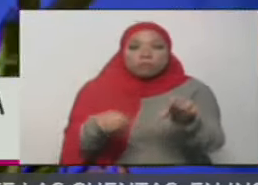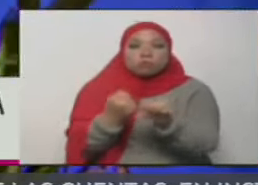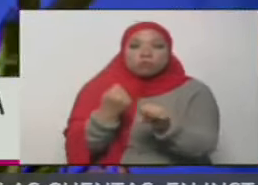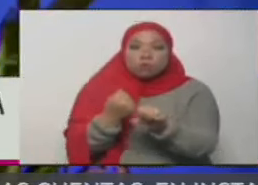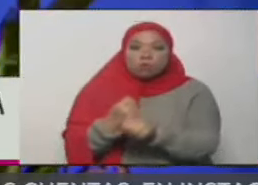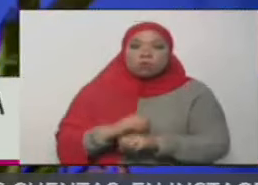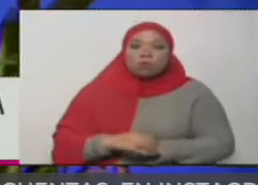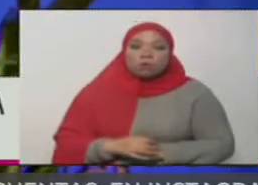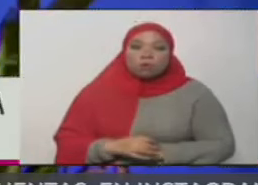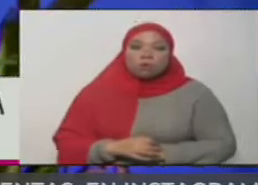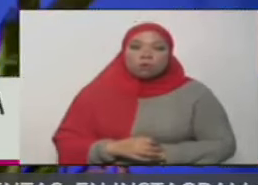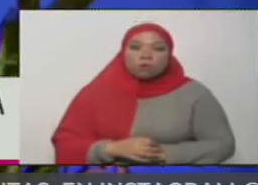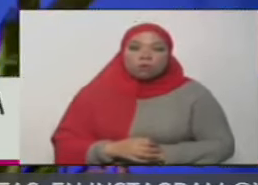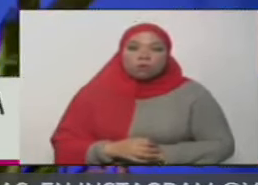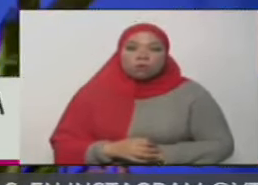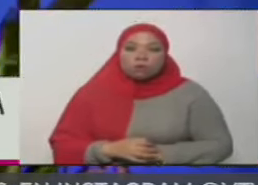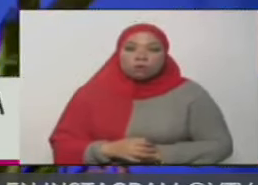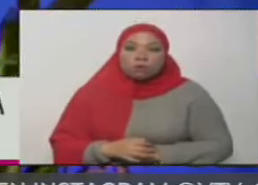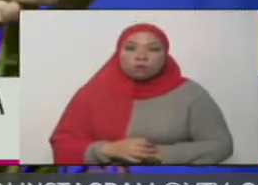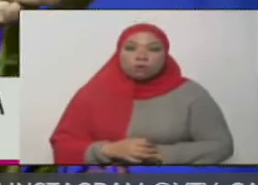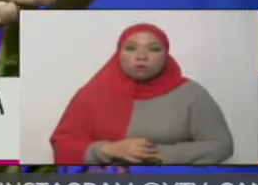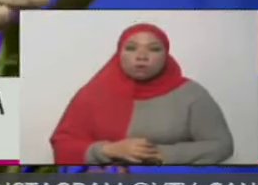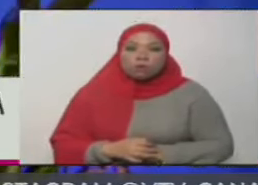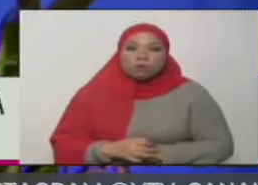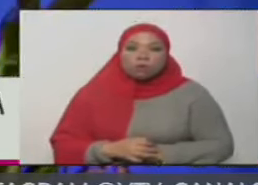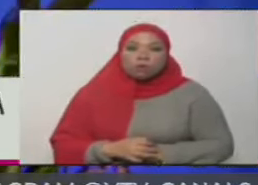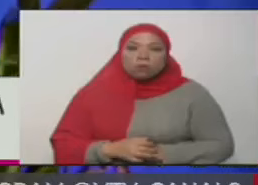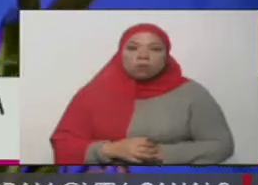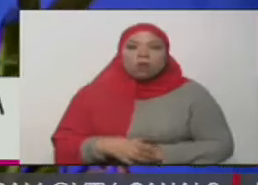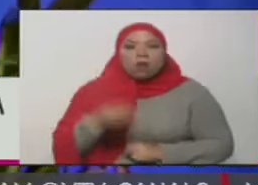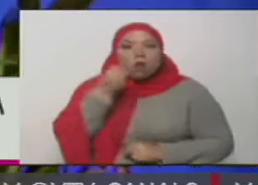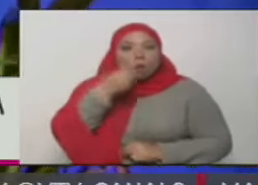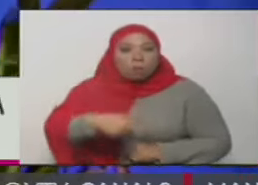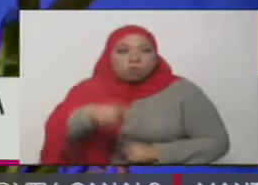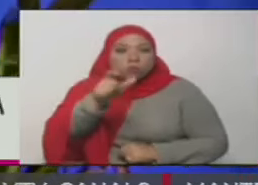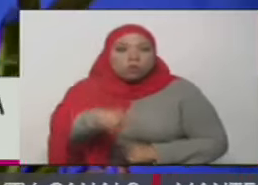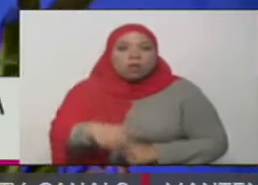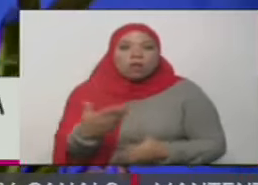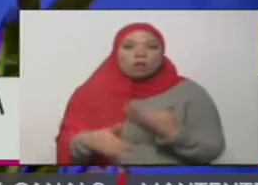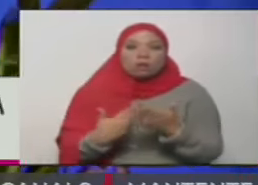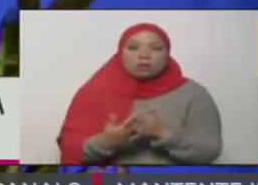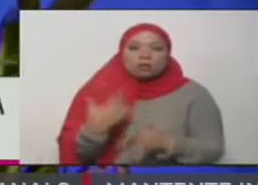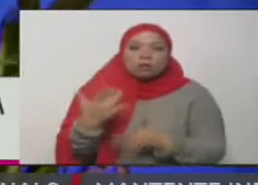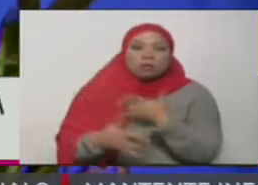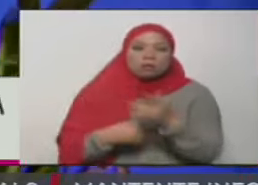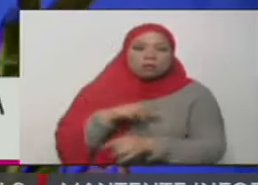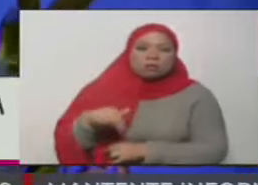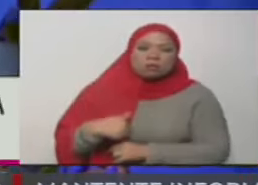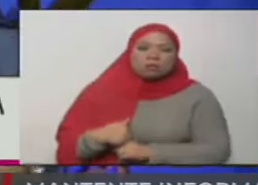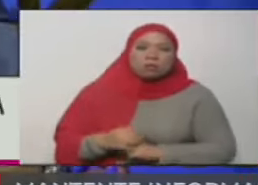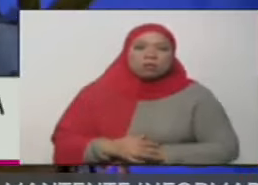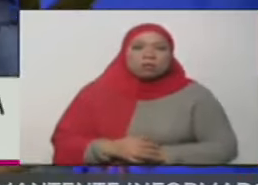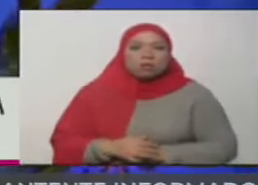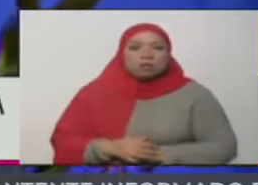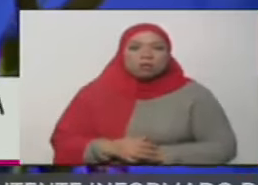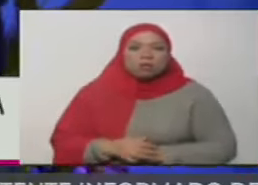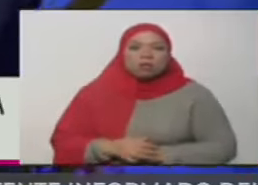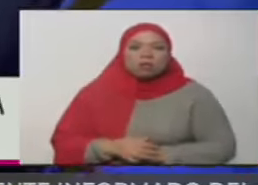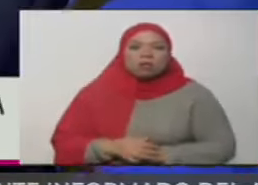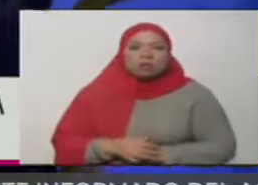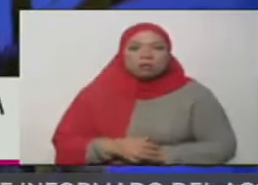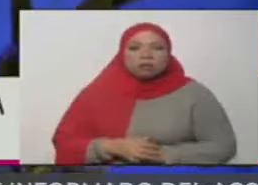Pudiéramos decir estudiando los riesgos y las oportunidades. Hay muchos de los creadores de la